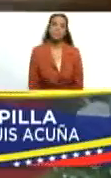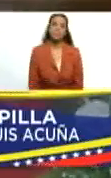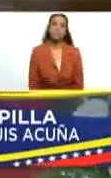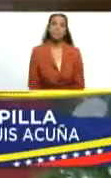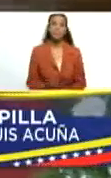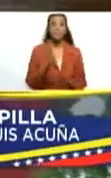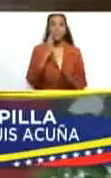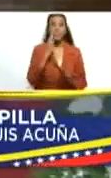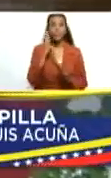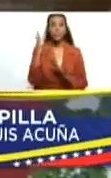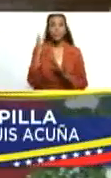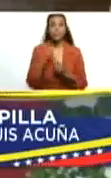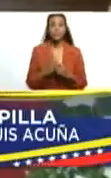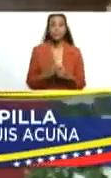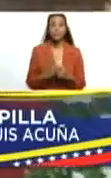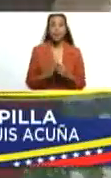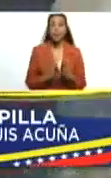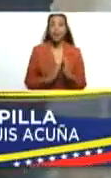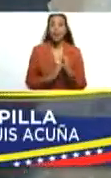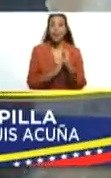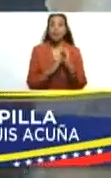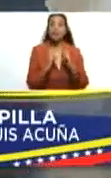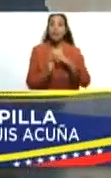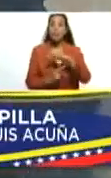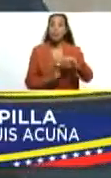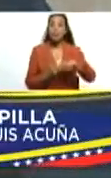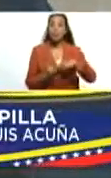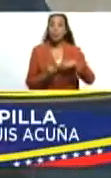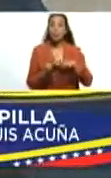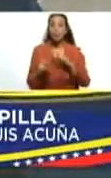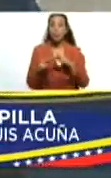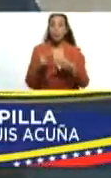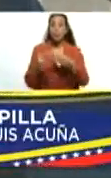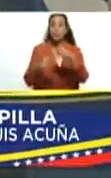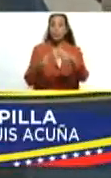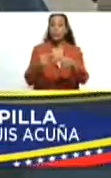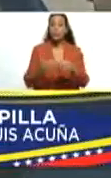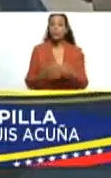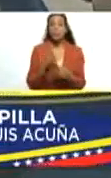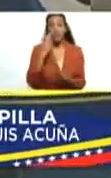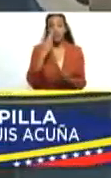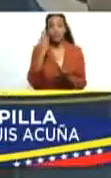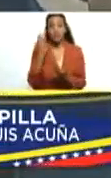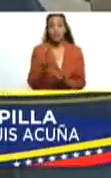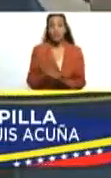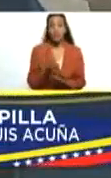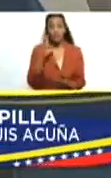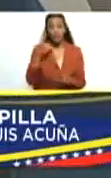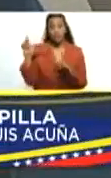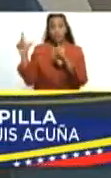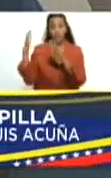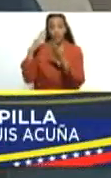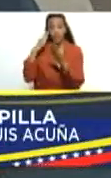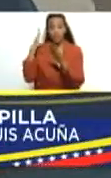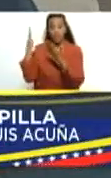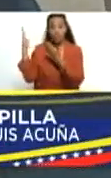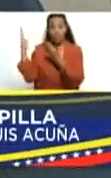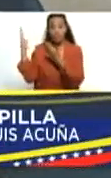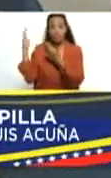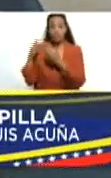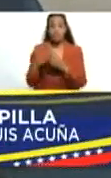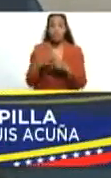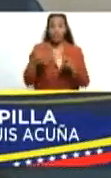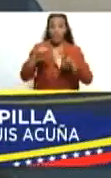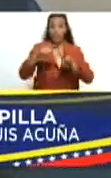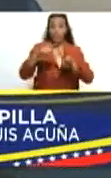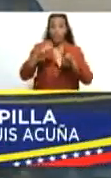valores son ejemplo para estas y las generaciones futuras. Y es allí las imágenes que compartimos